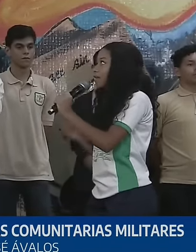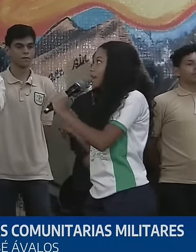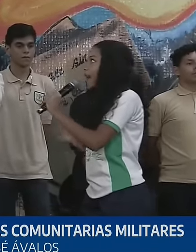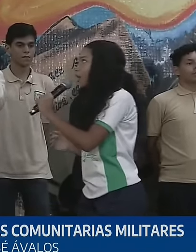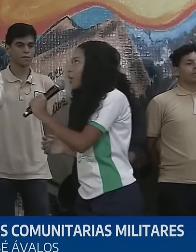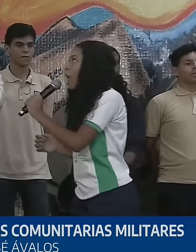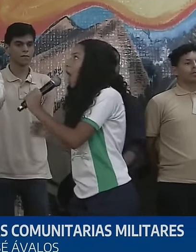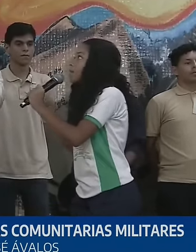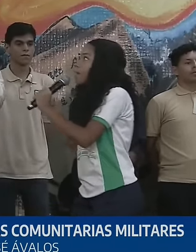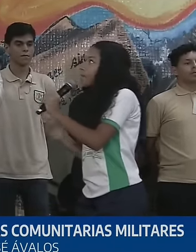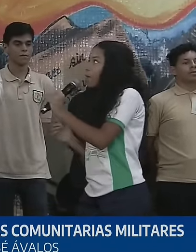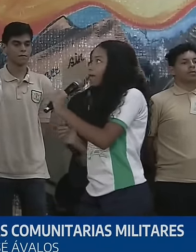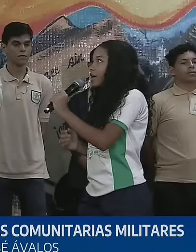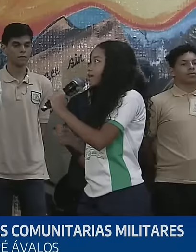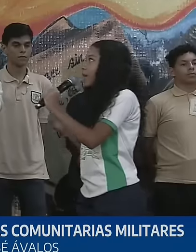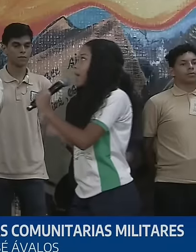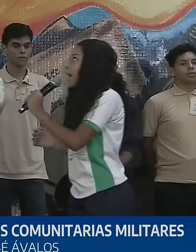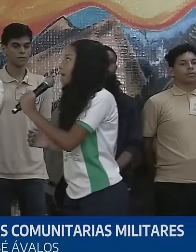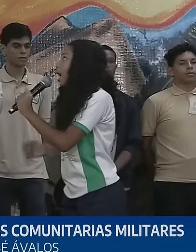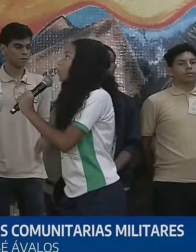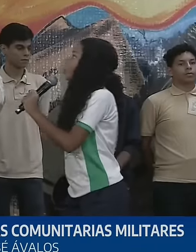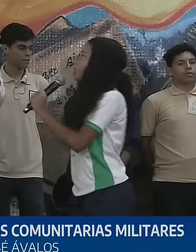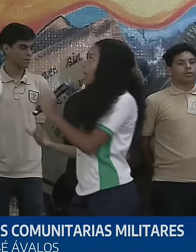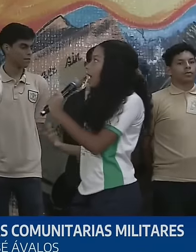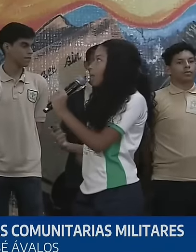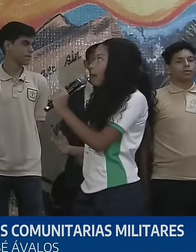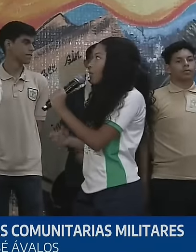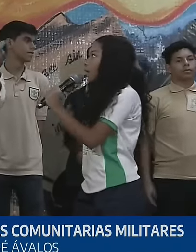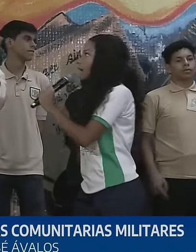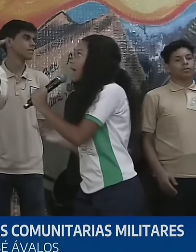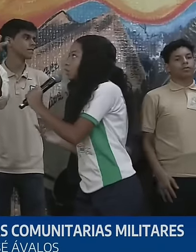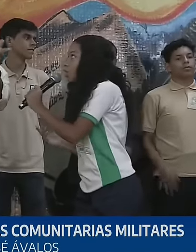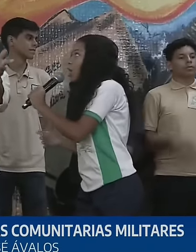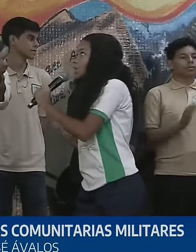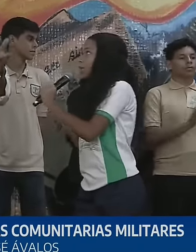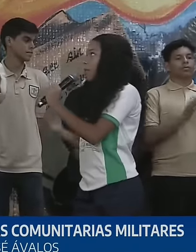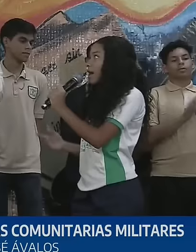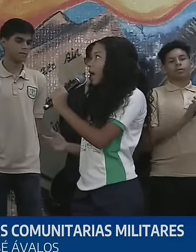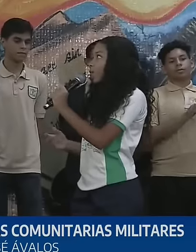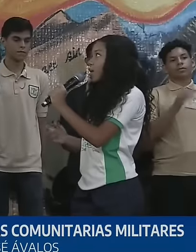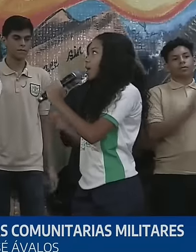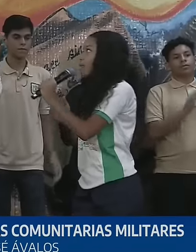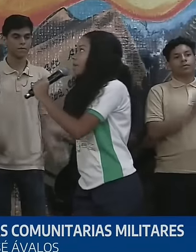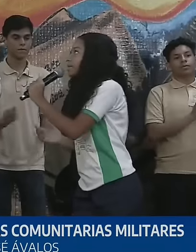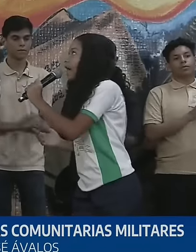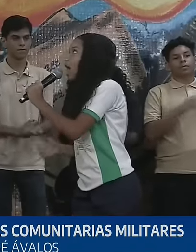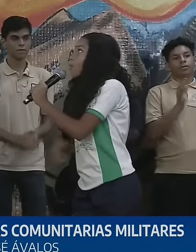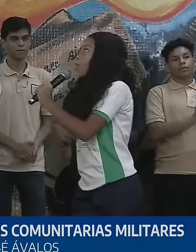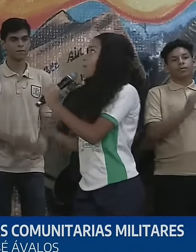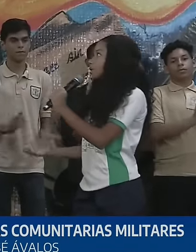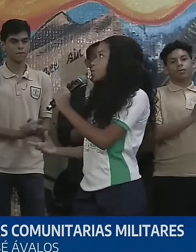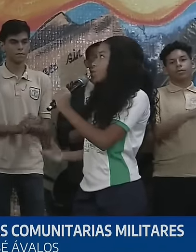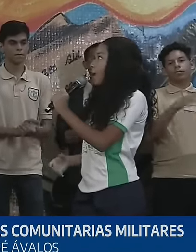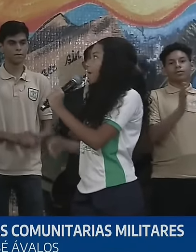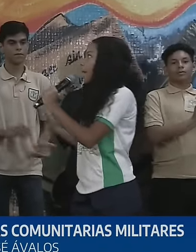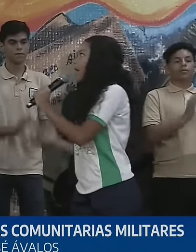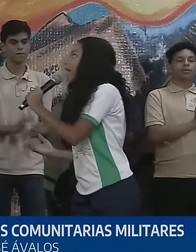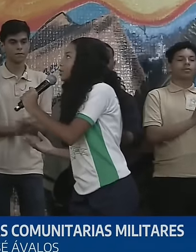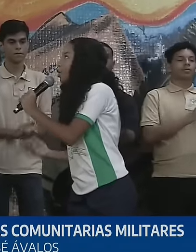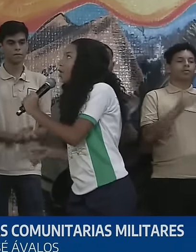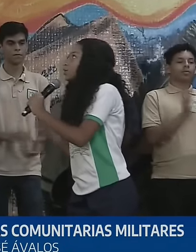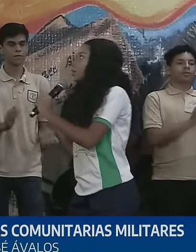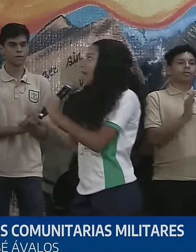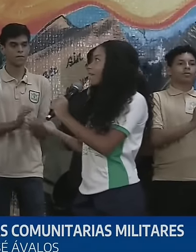secaría el verano a mí me pueden llamar clo Relámpago y Rayo si me pega buena Brisa vuelo más que un